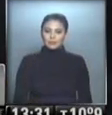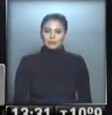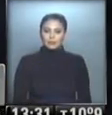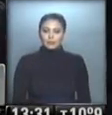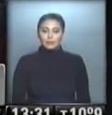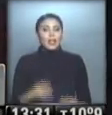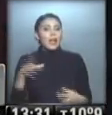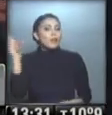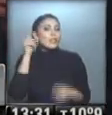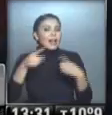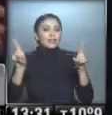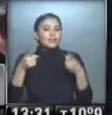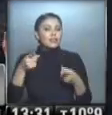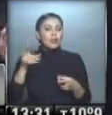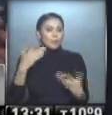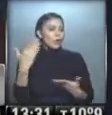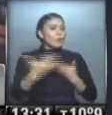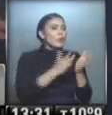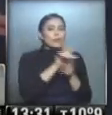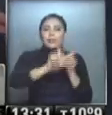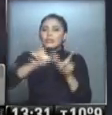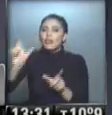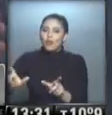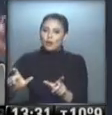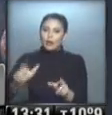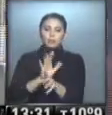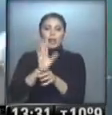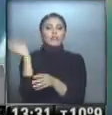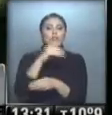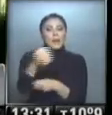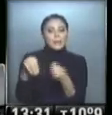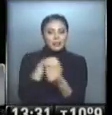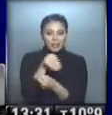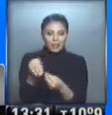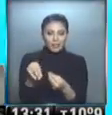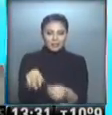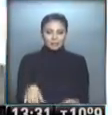mejor canción escuchar la canción y compartirla con la gente que es una